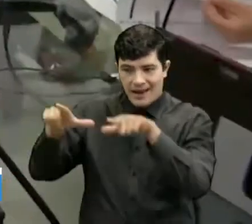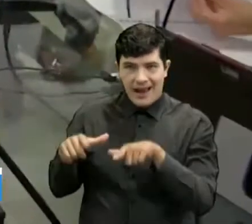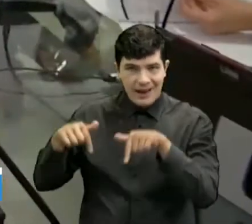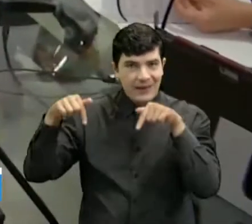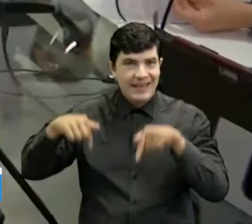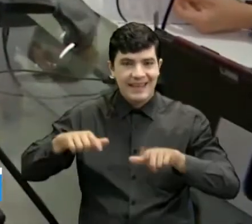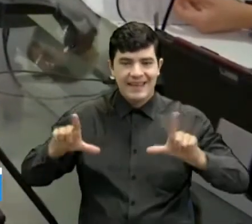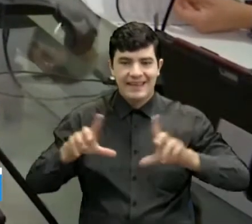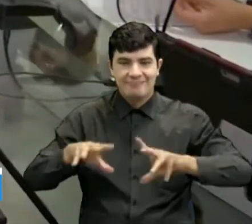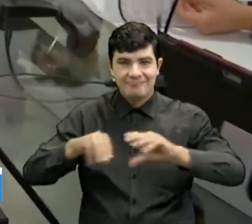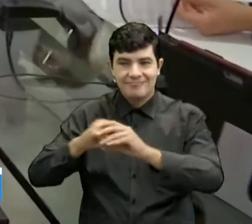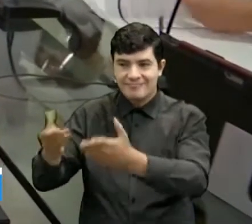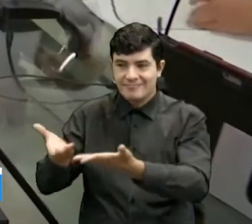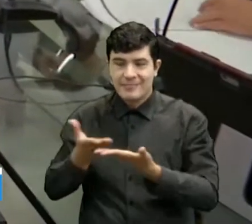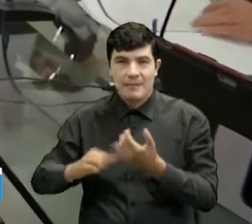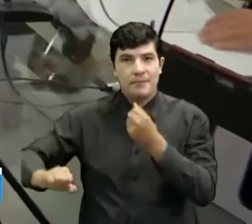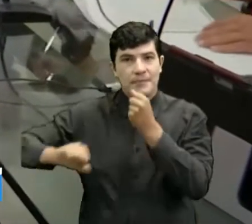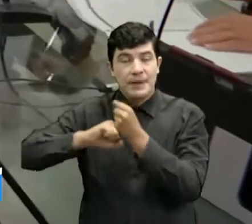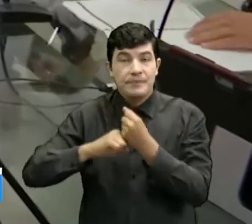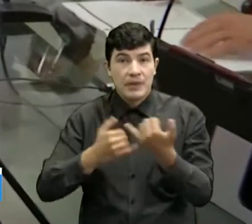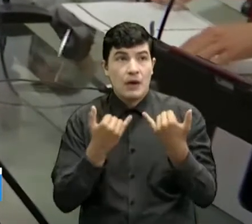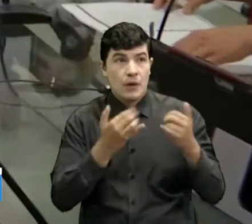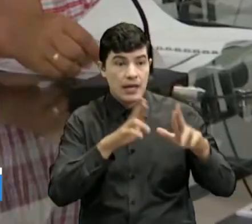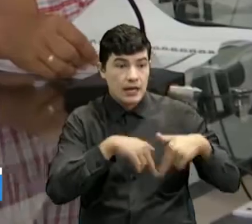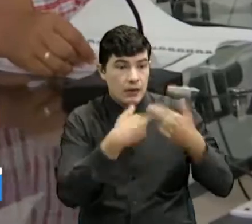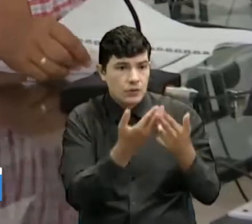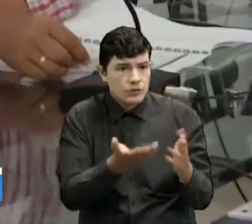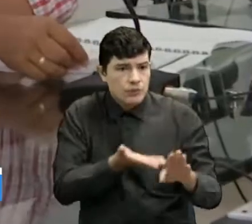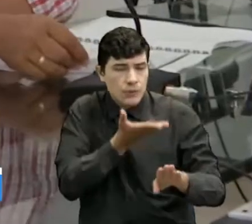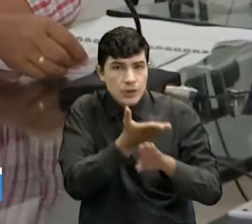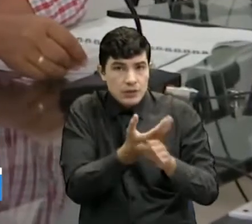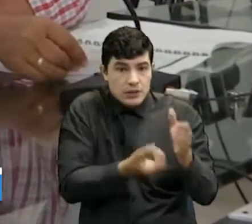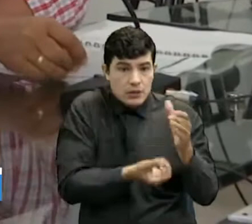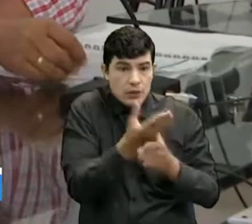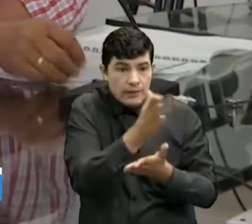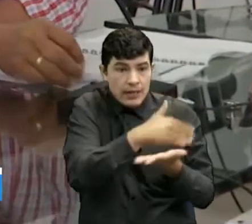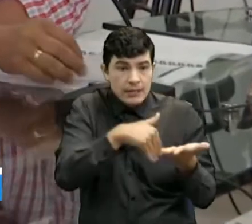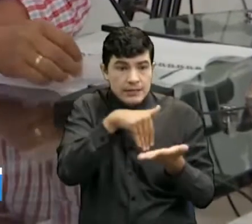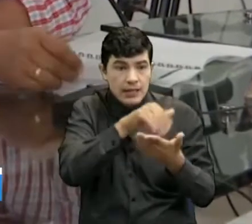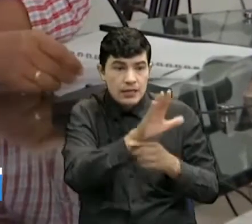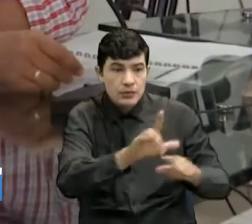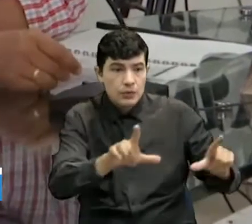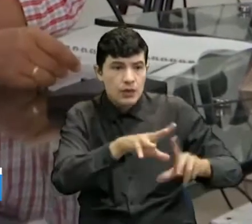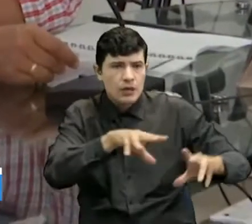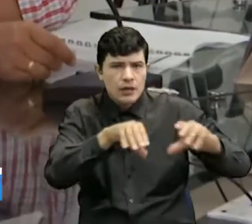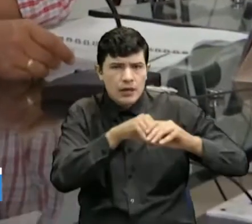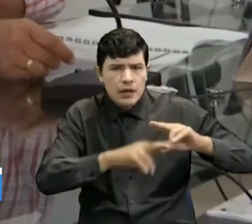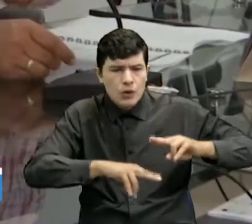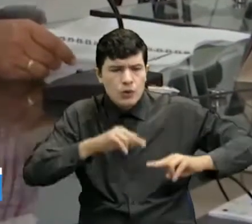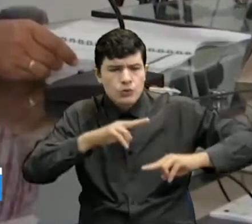TRO. Durante la reunión también se planteó que junto a la nueva sede del canal se logre construir un